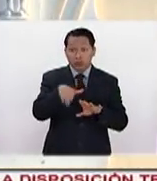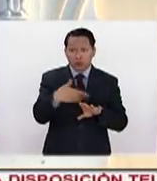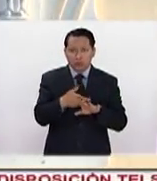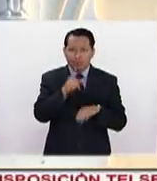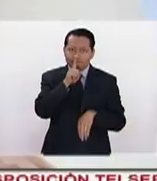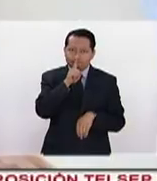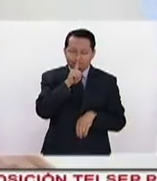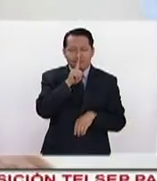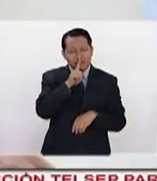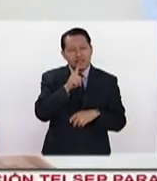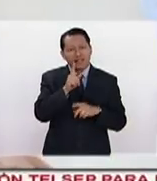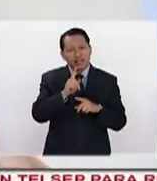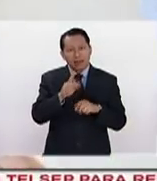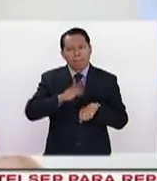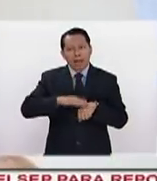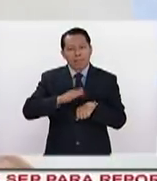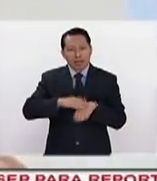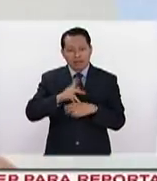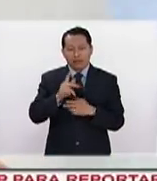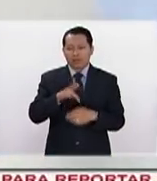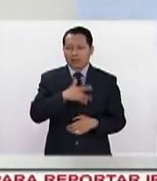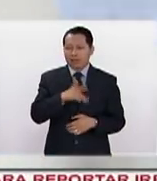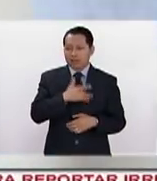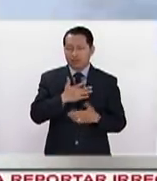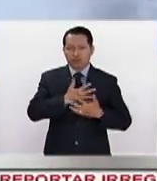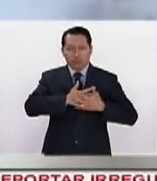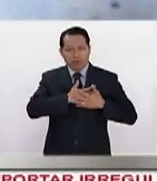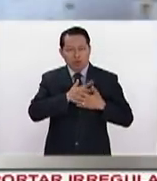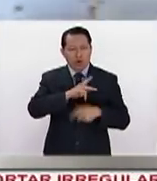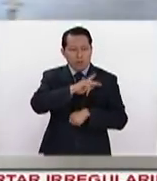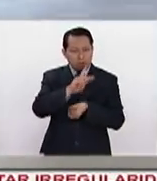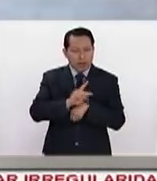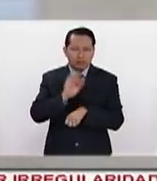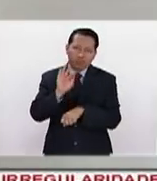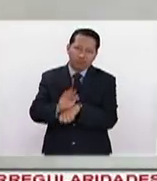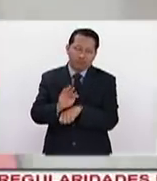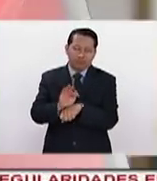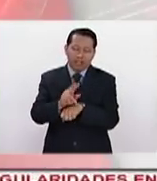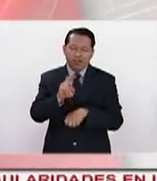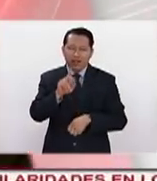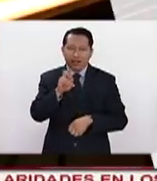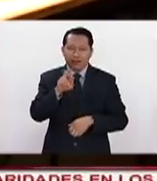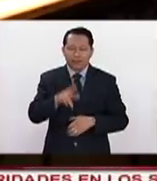sentimiento nacionalista que le benefició a Putin en estos comicios.